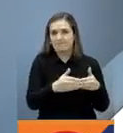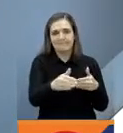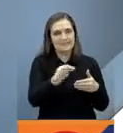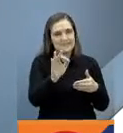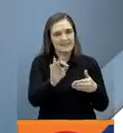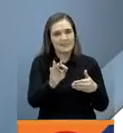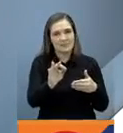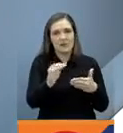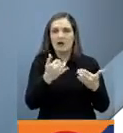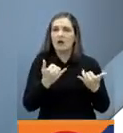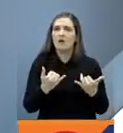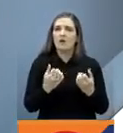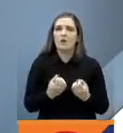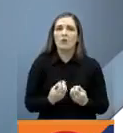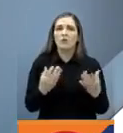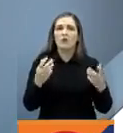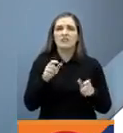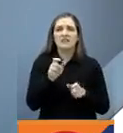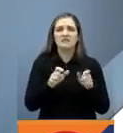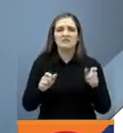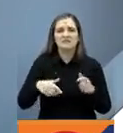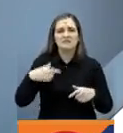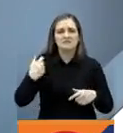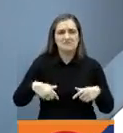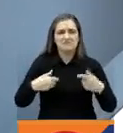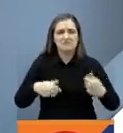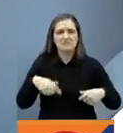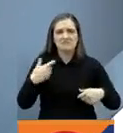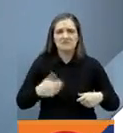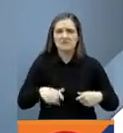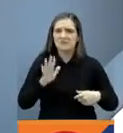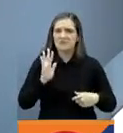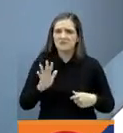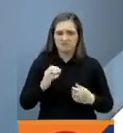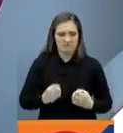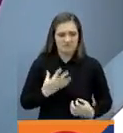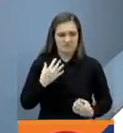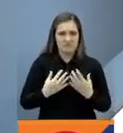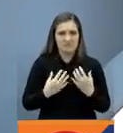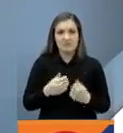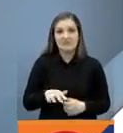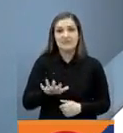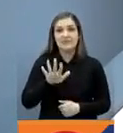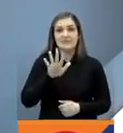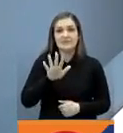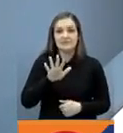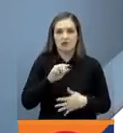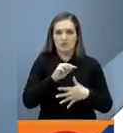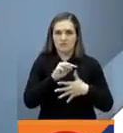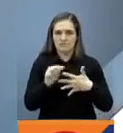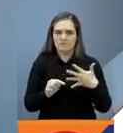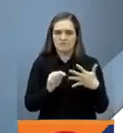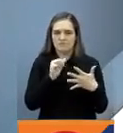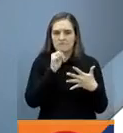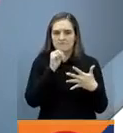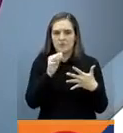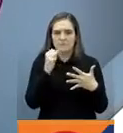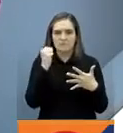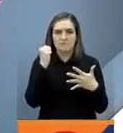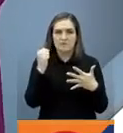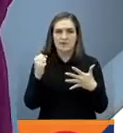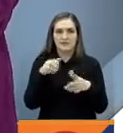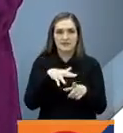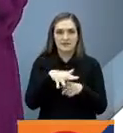los casos de personas lesionadas con pólvora en el país. Son 5 los departamentos con el mayor número de